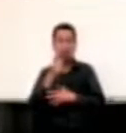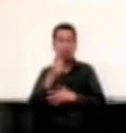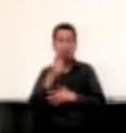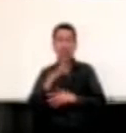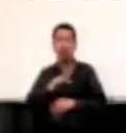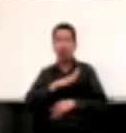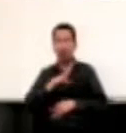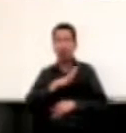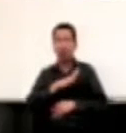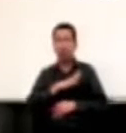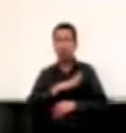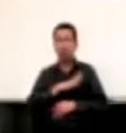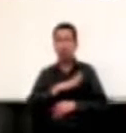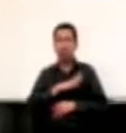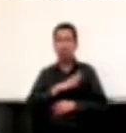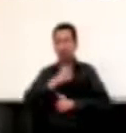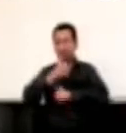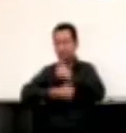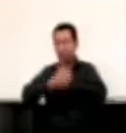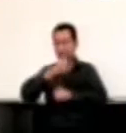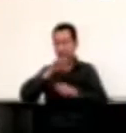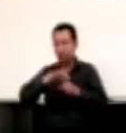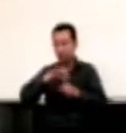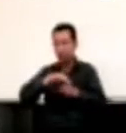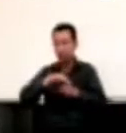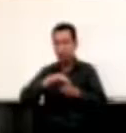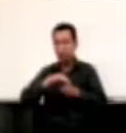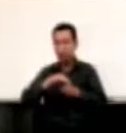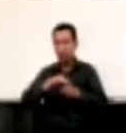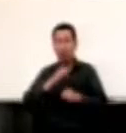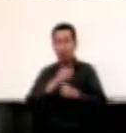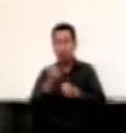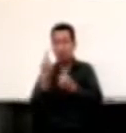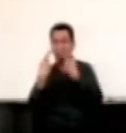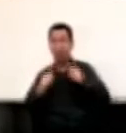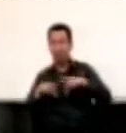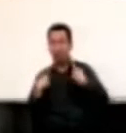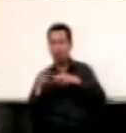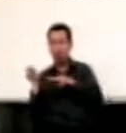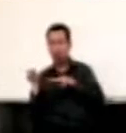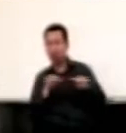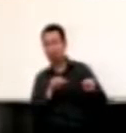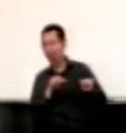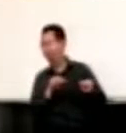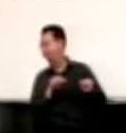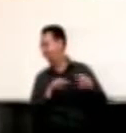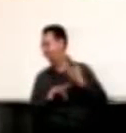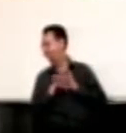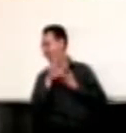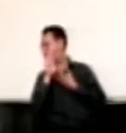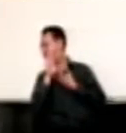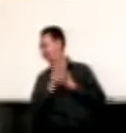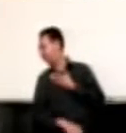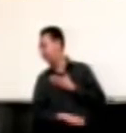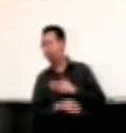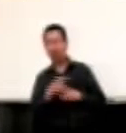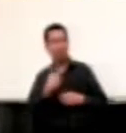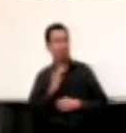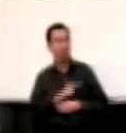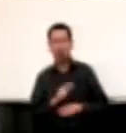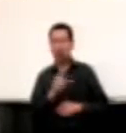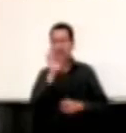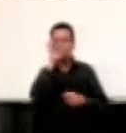tenemos en la democracia la mayor indiferencia de todo el registro que se tiene por